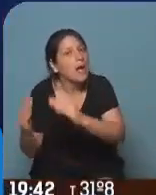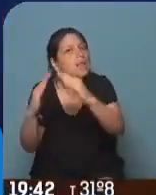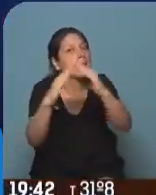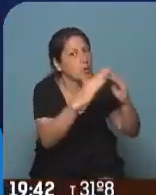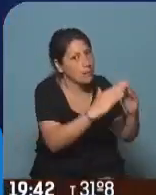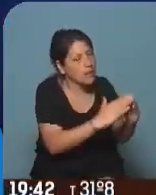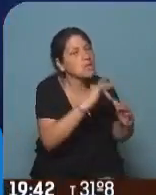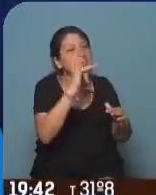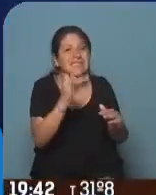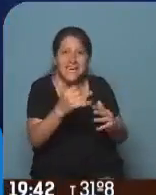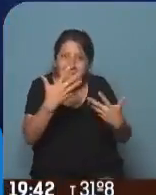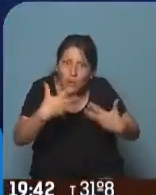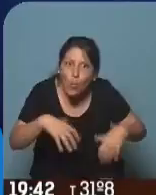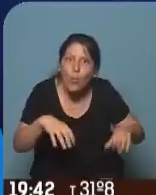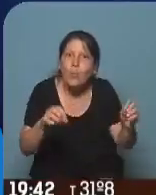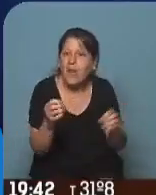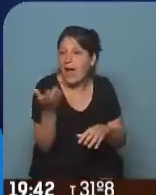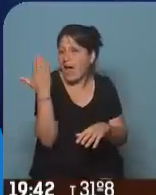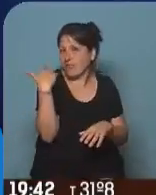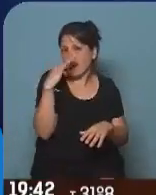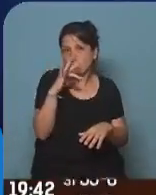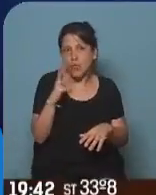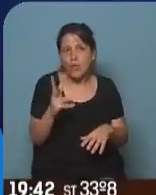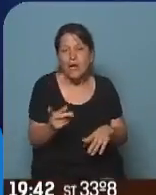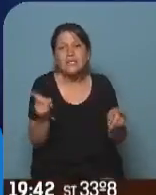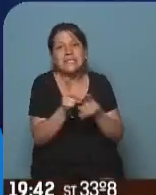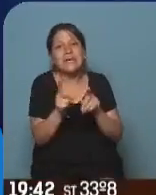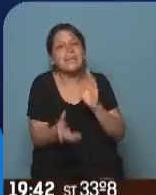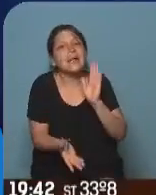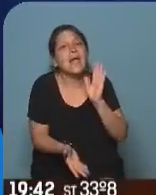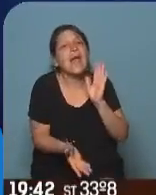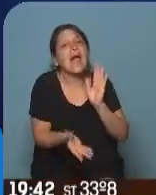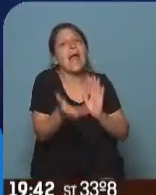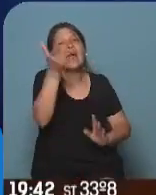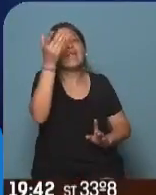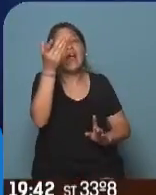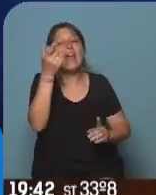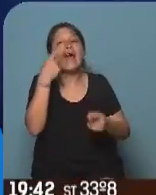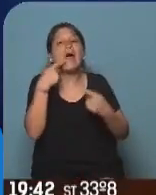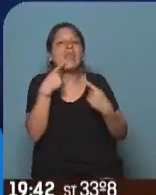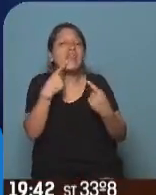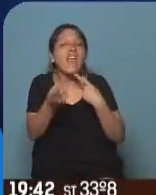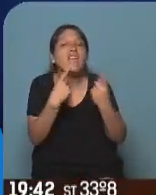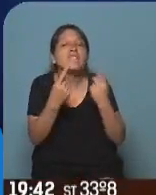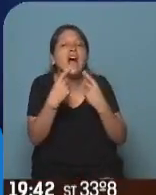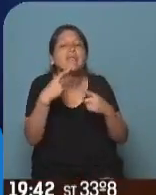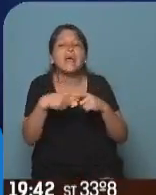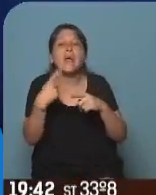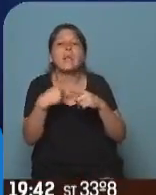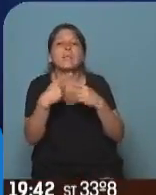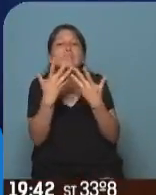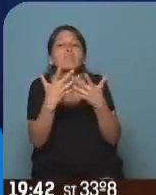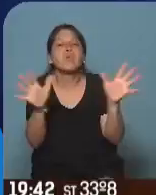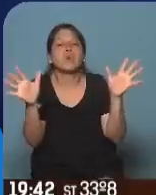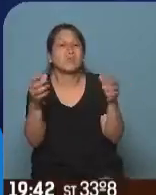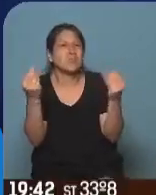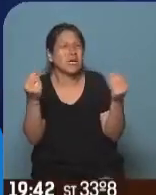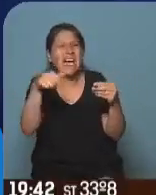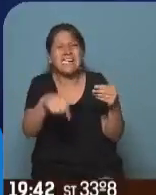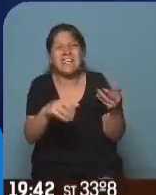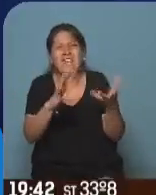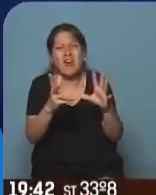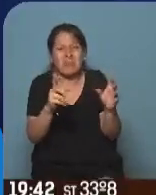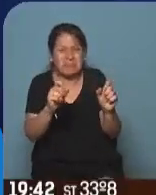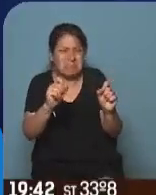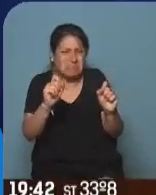lo robado y elevar el debate público en la Argentina, porque lo empobrecemos, lo